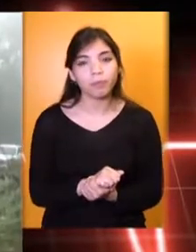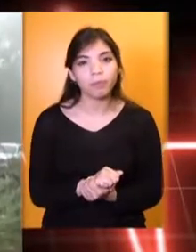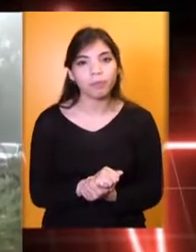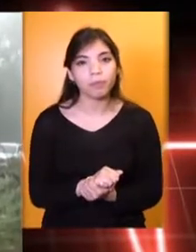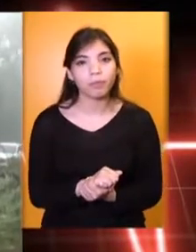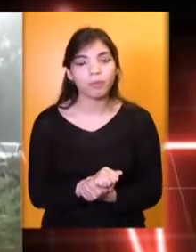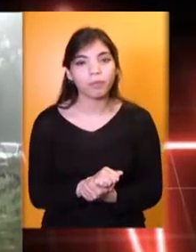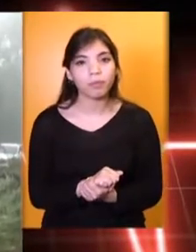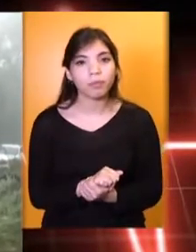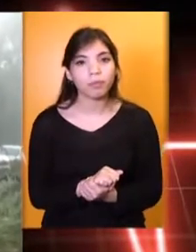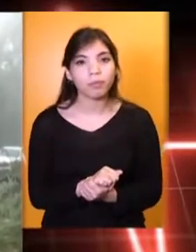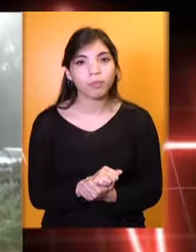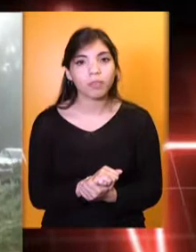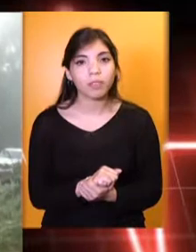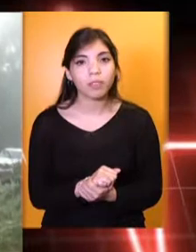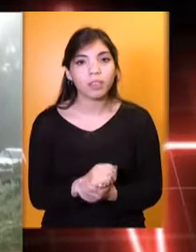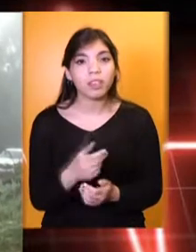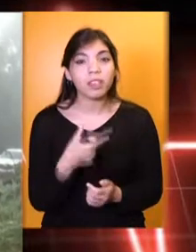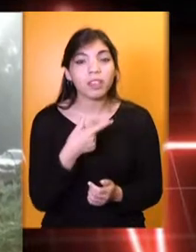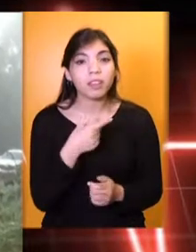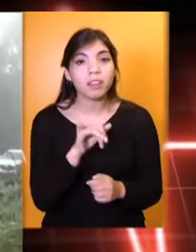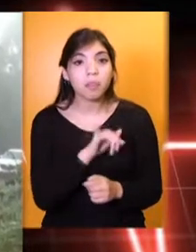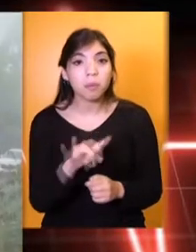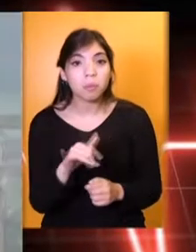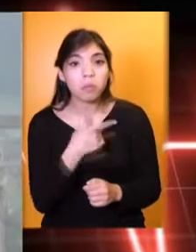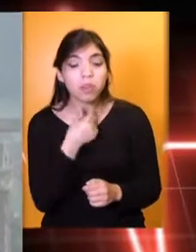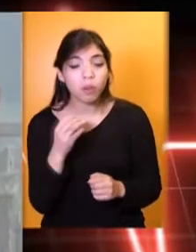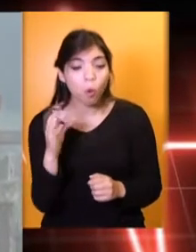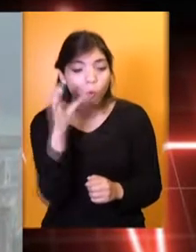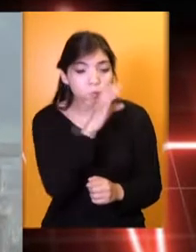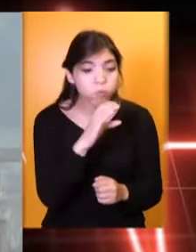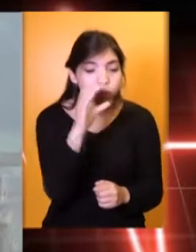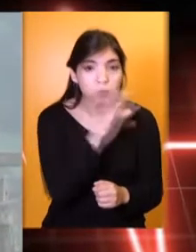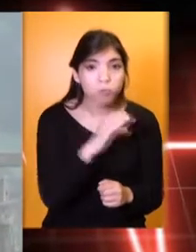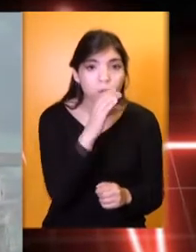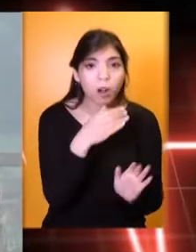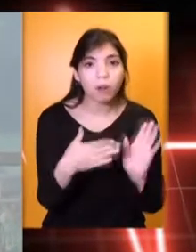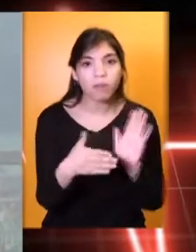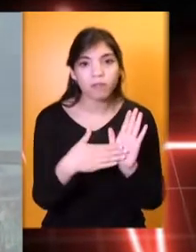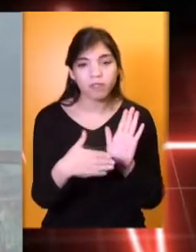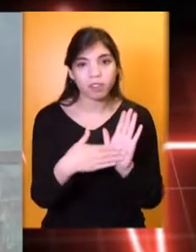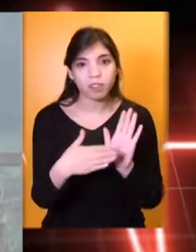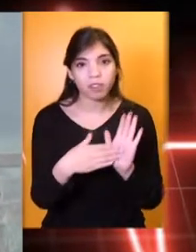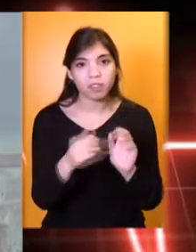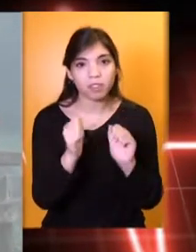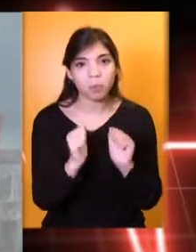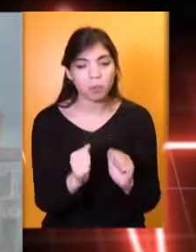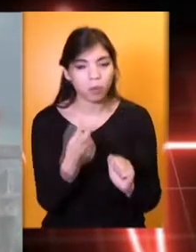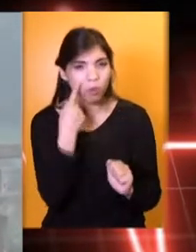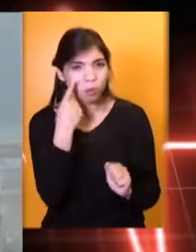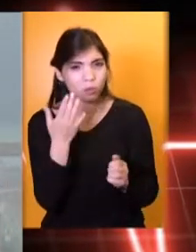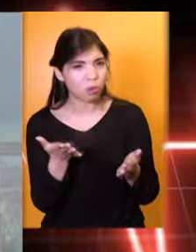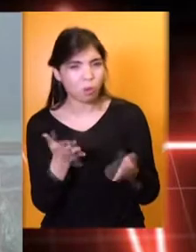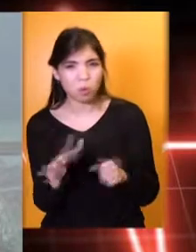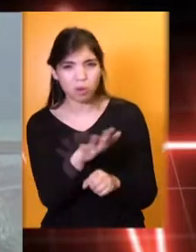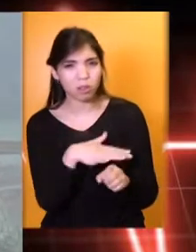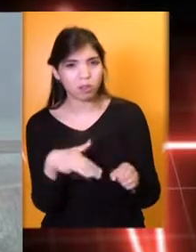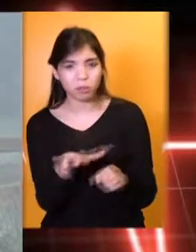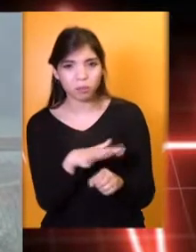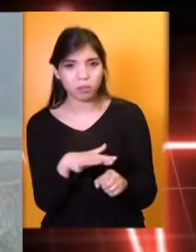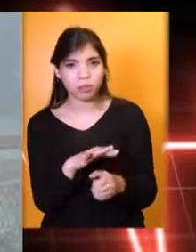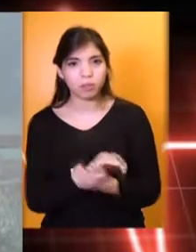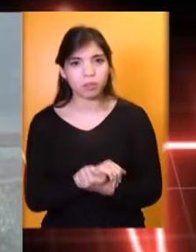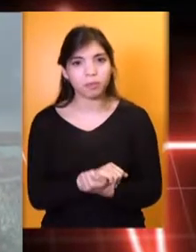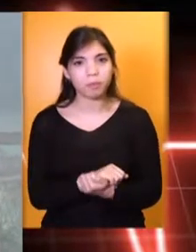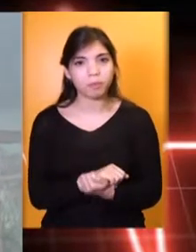y exterior de este para intentar reunir la mayor cantidad de elementos de prueba posible y poder establecer cómo ocurrieron los